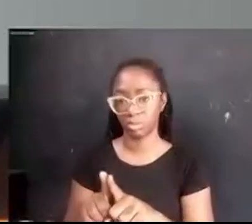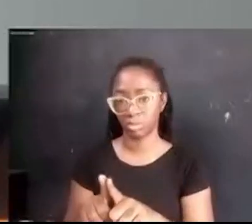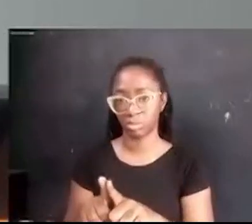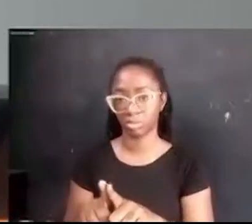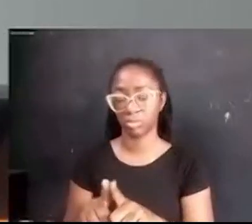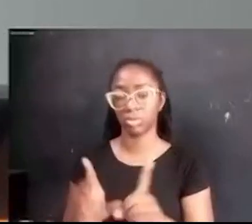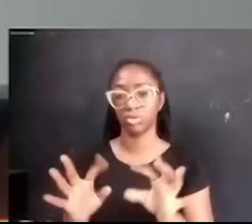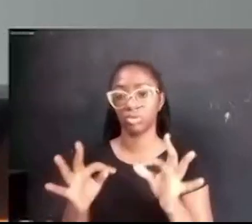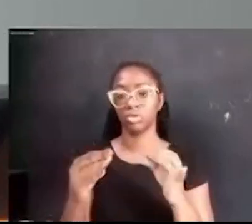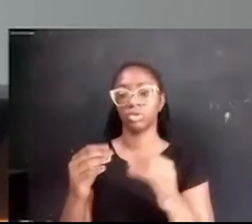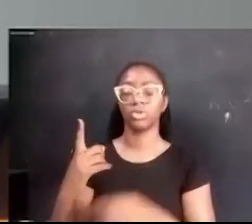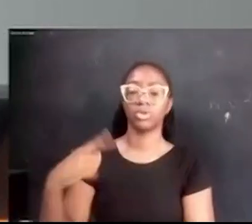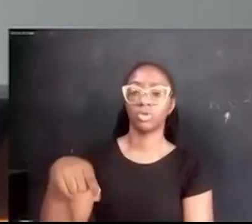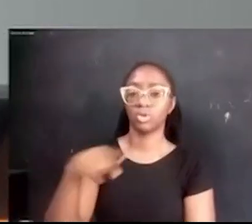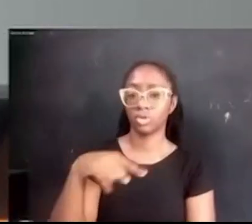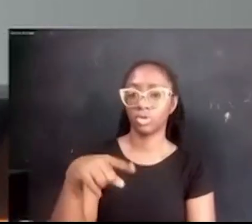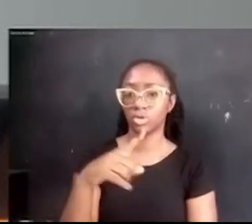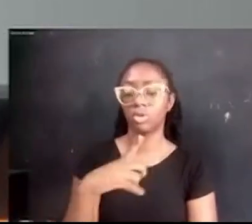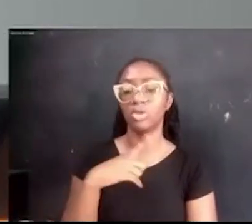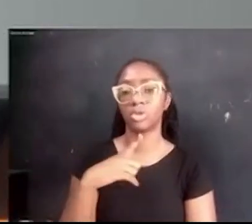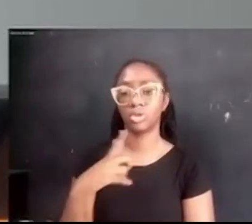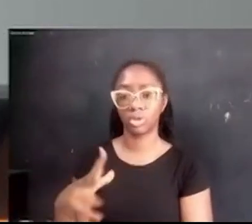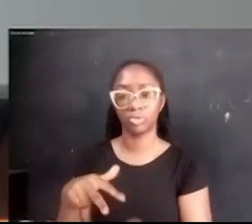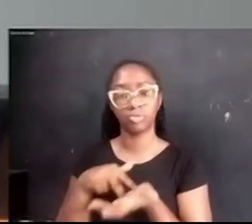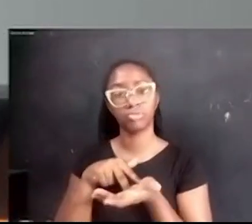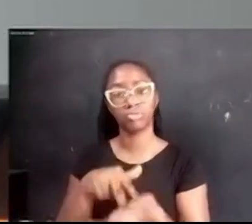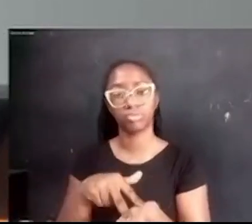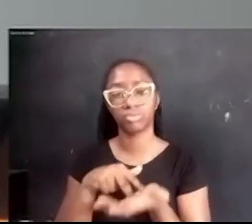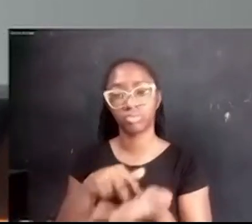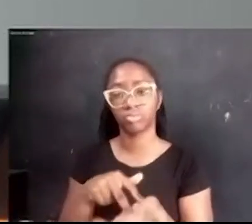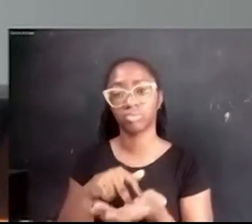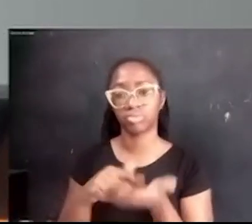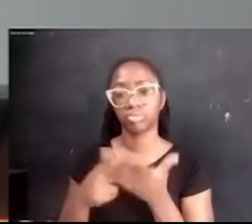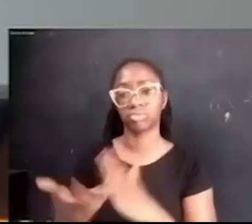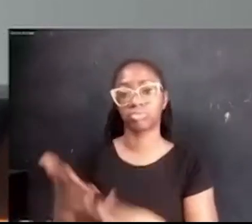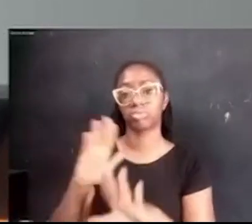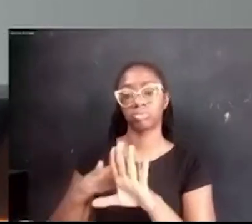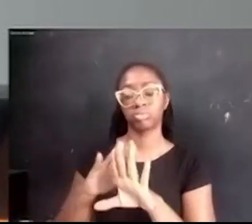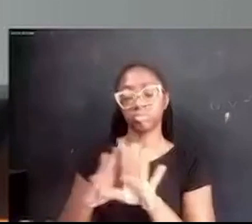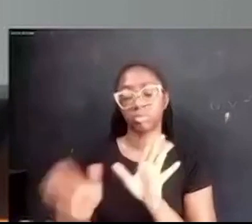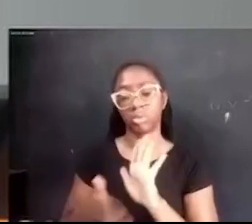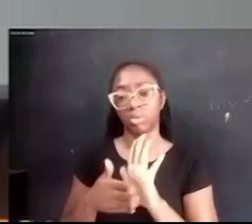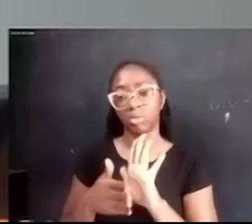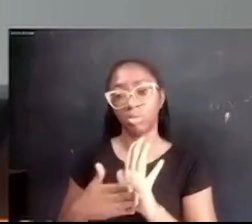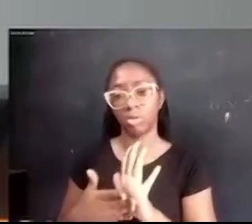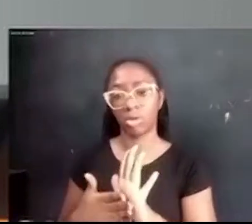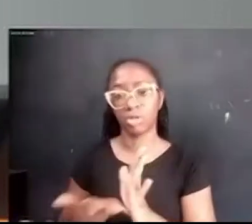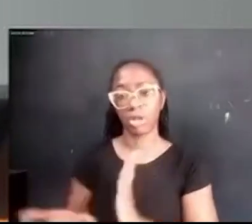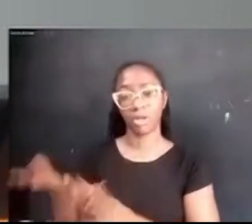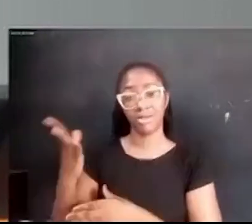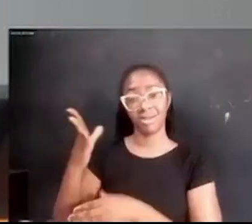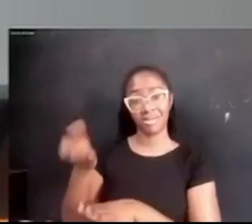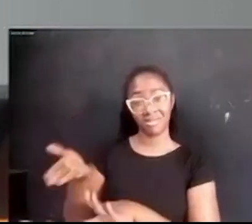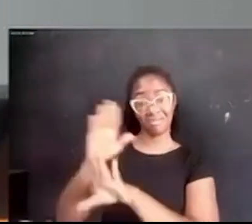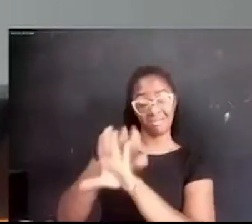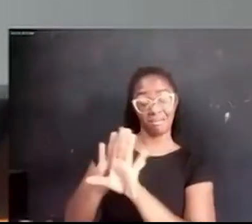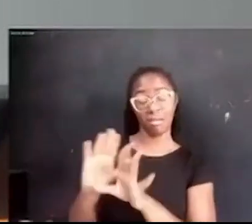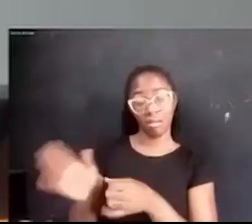creencias tan arraigadas que se presuponen de manera tácita, implícita, en lugar de